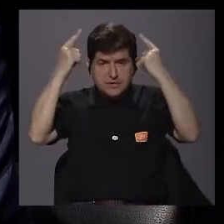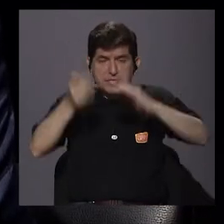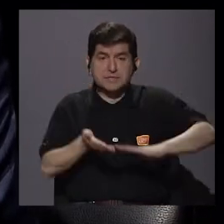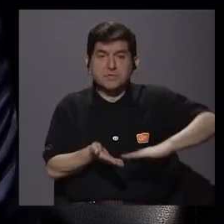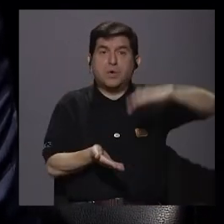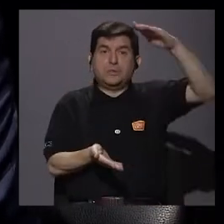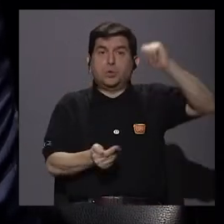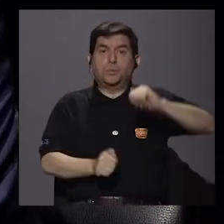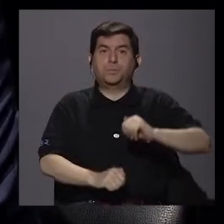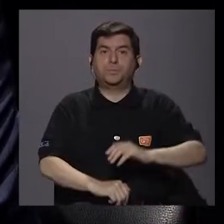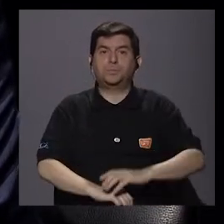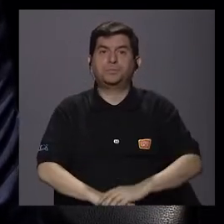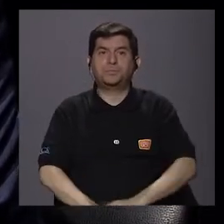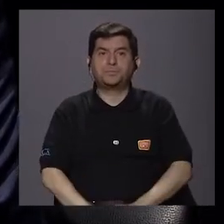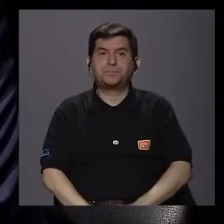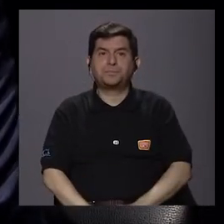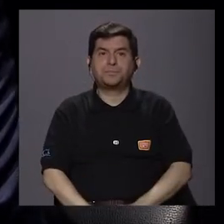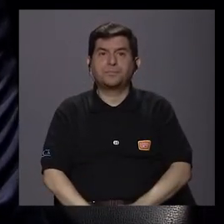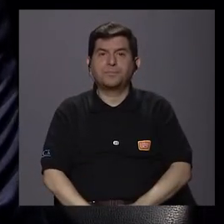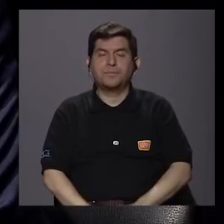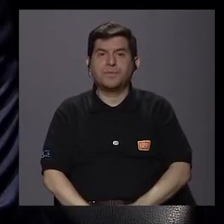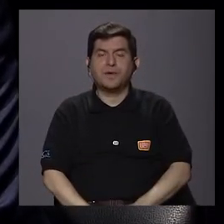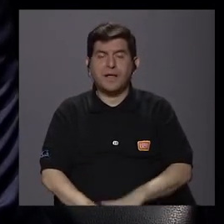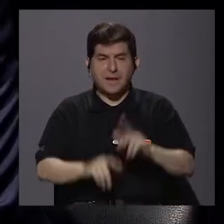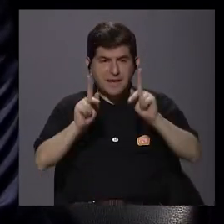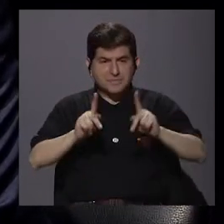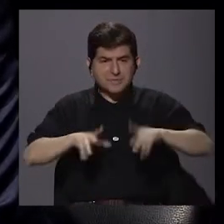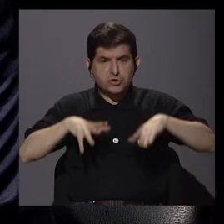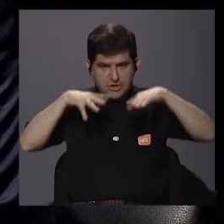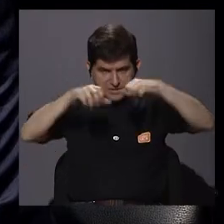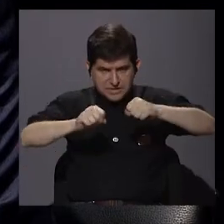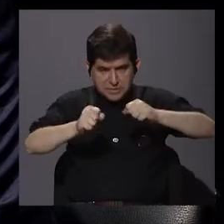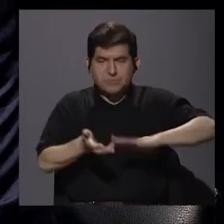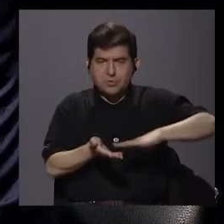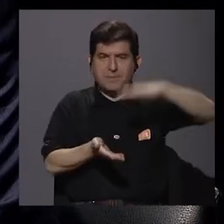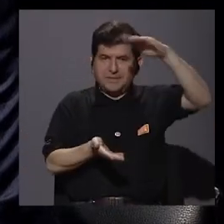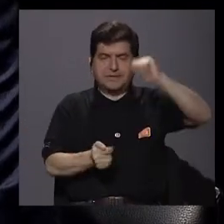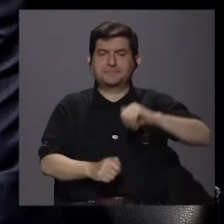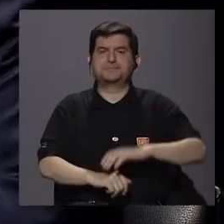éxito la promoción subió